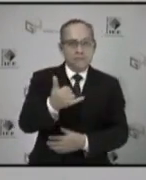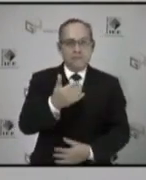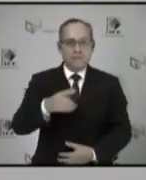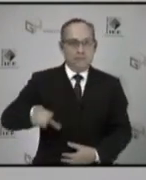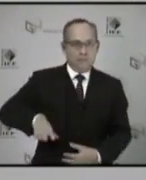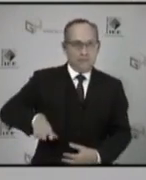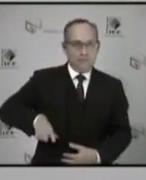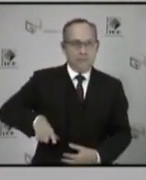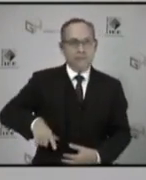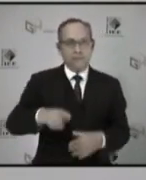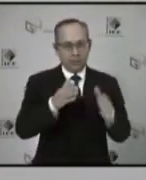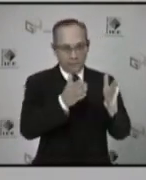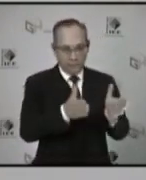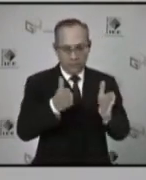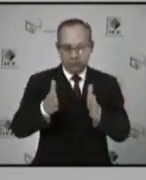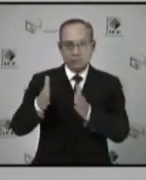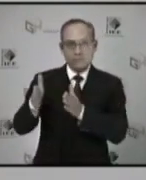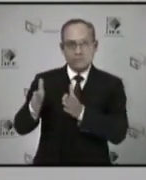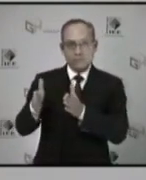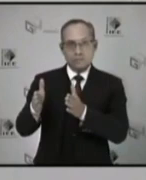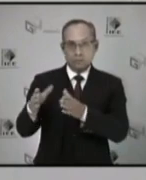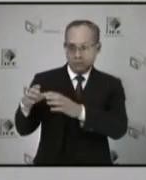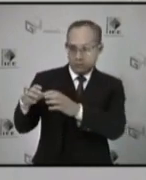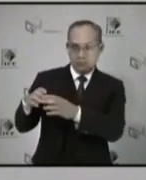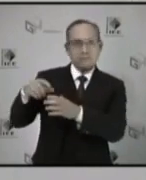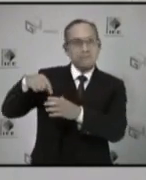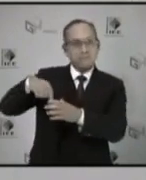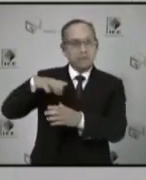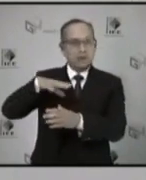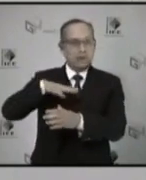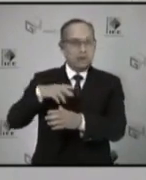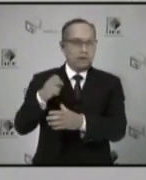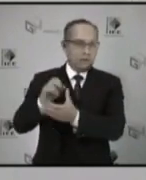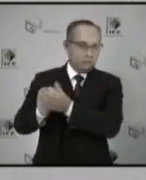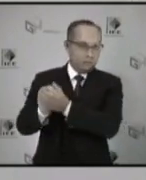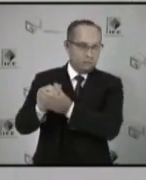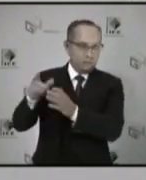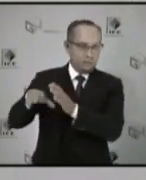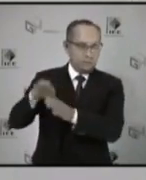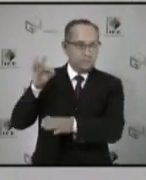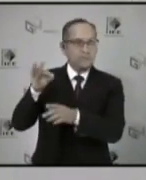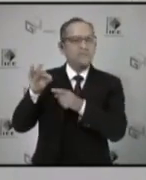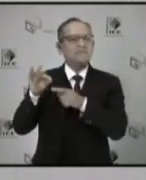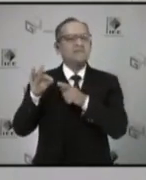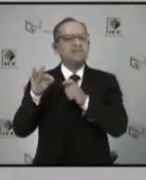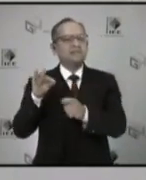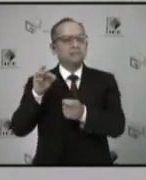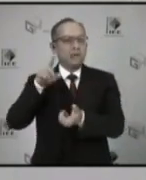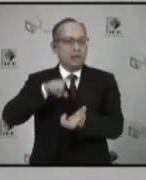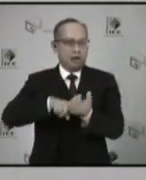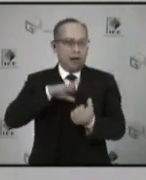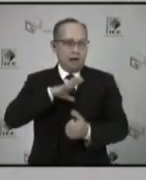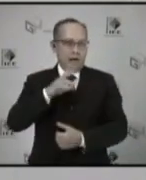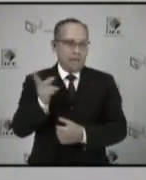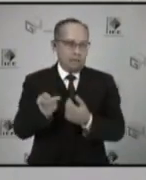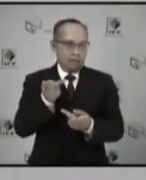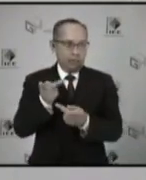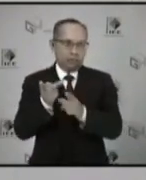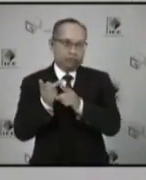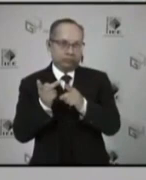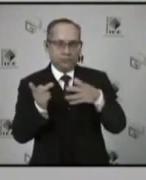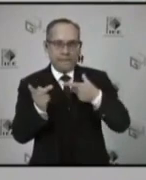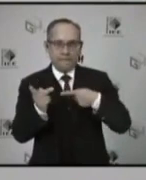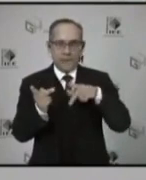bloque seleccionaré de esta urna y de forma aleatoria una pregunta detonadora. Estas preguntas fueron enviadas por la